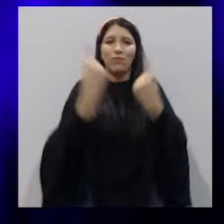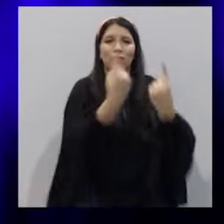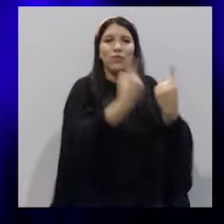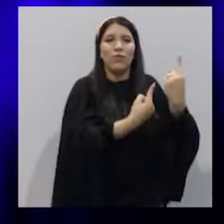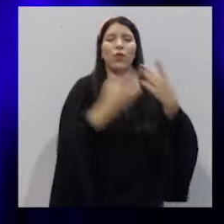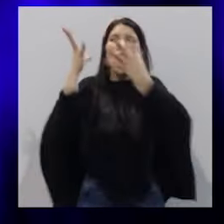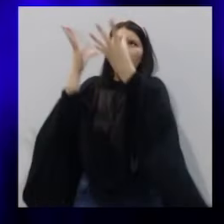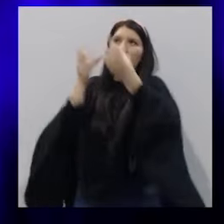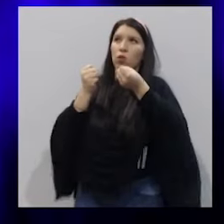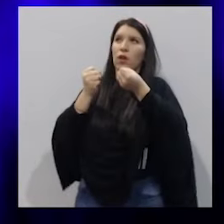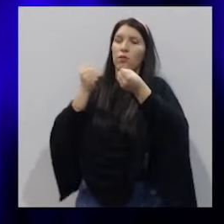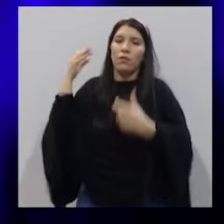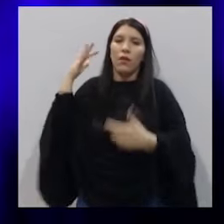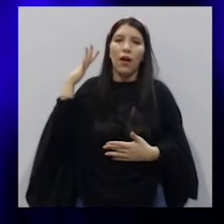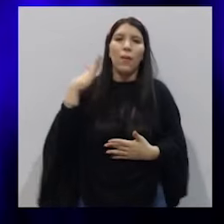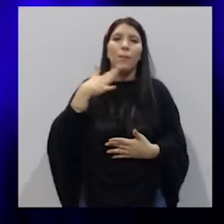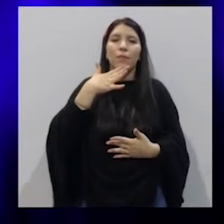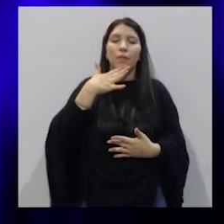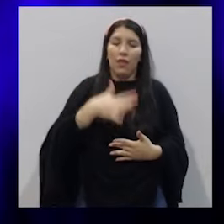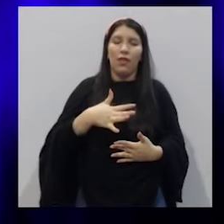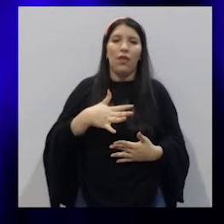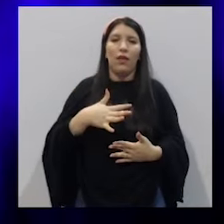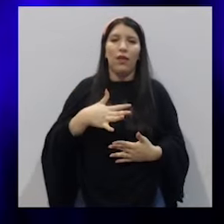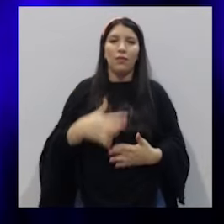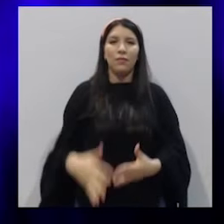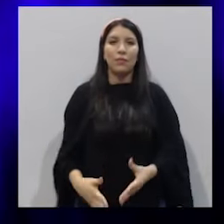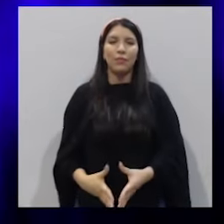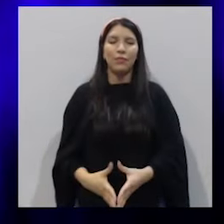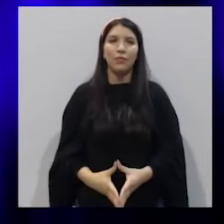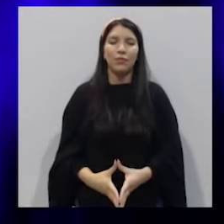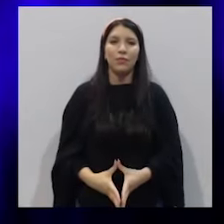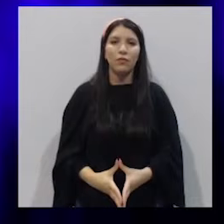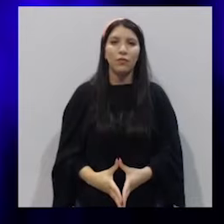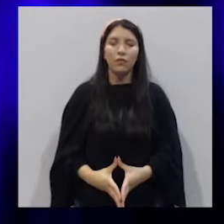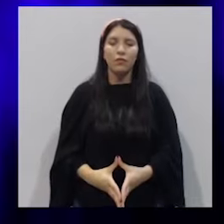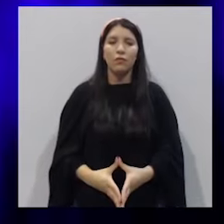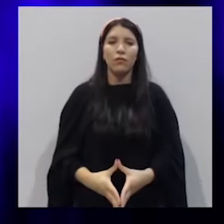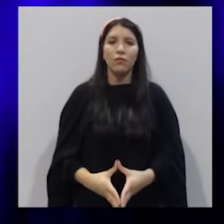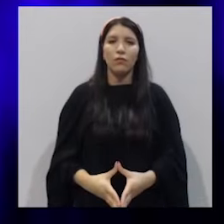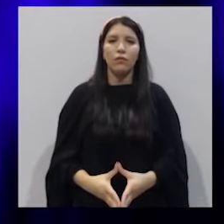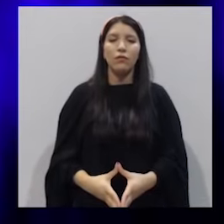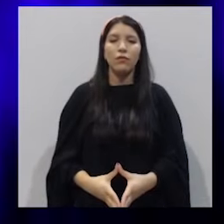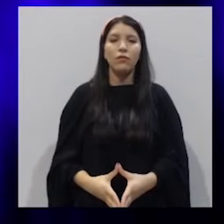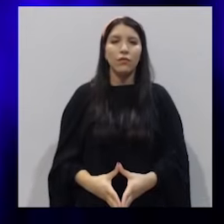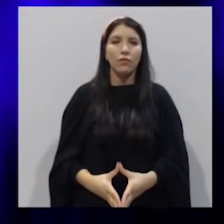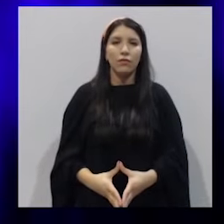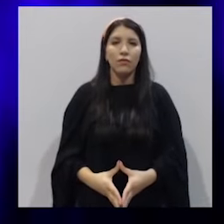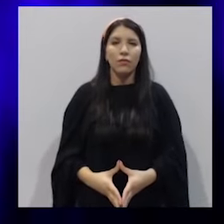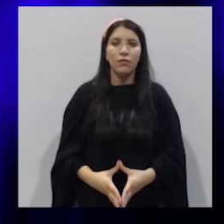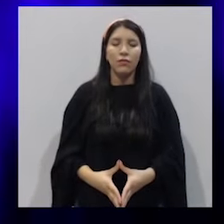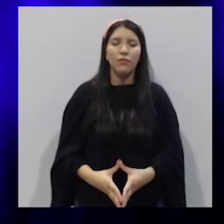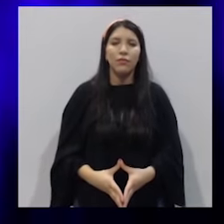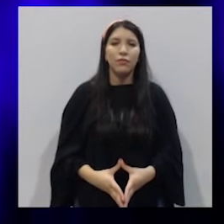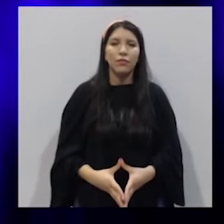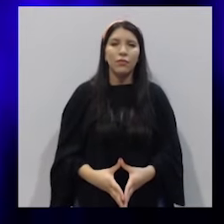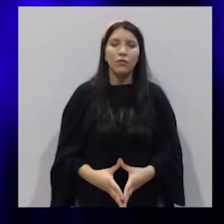corinto había una mezcla de razas y clases sociales y esto es muy importante saberlo para comprender el contexto